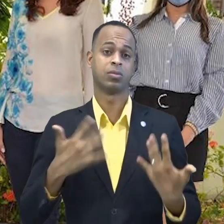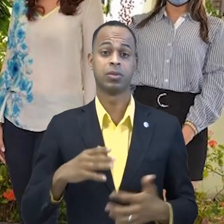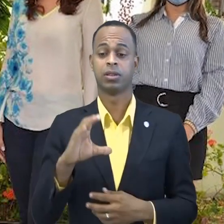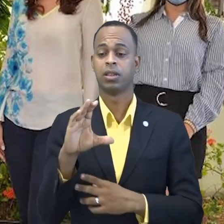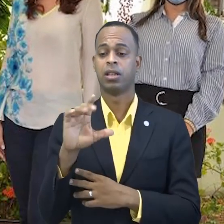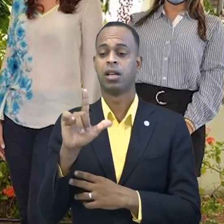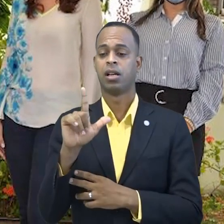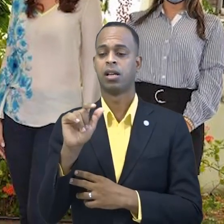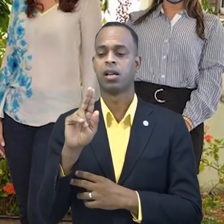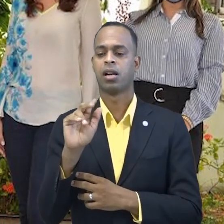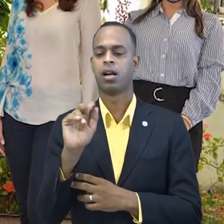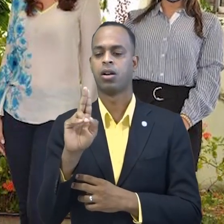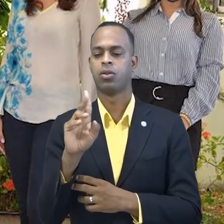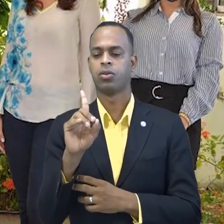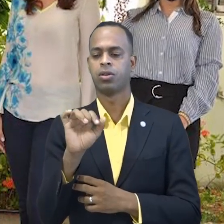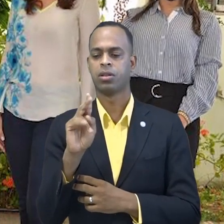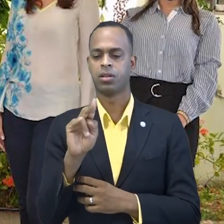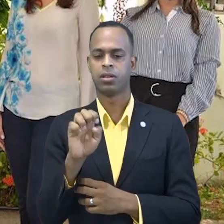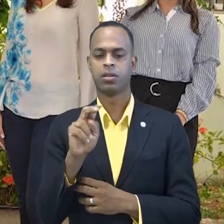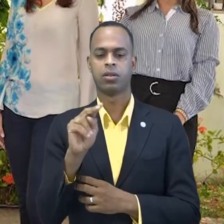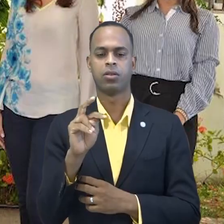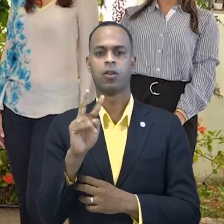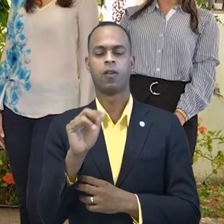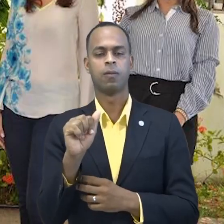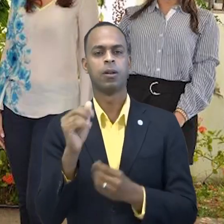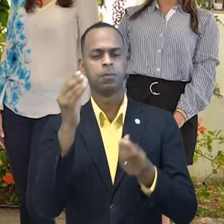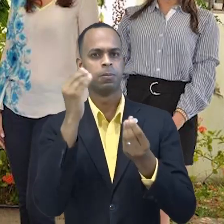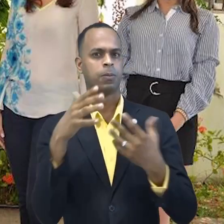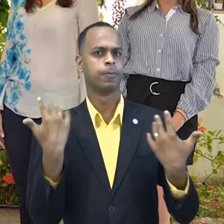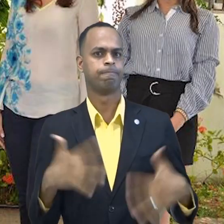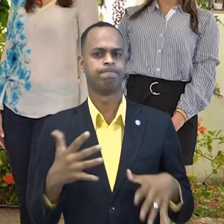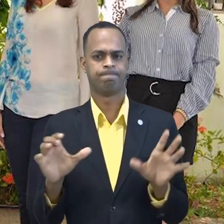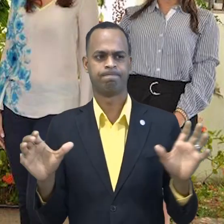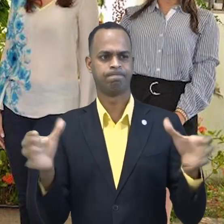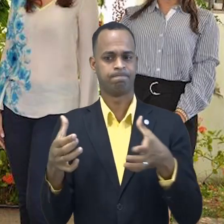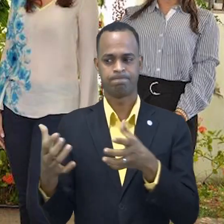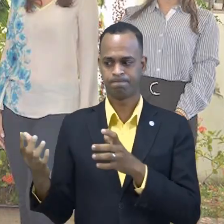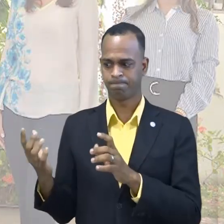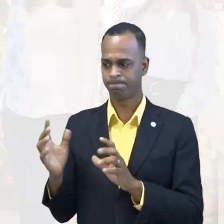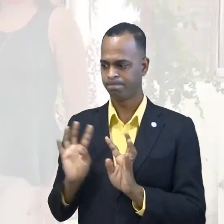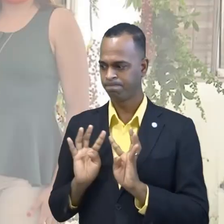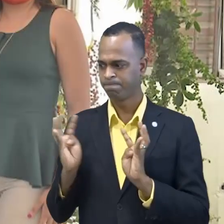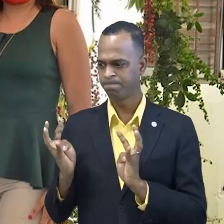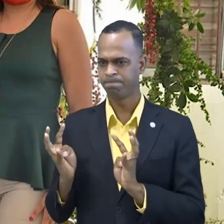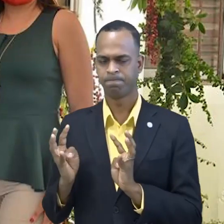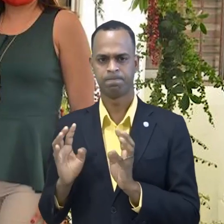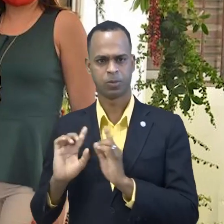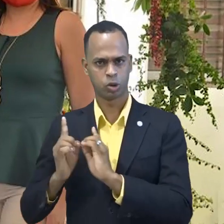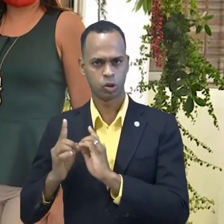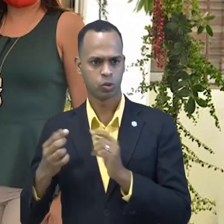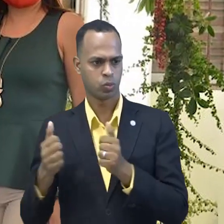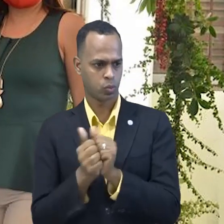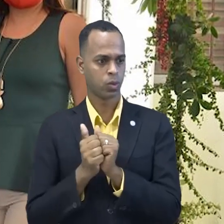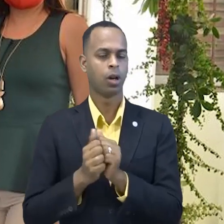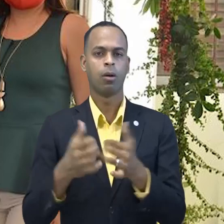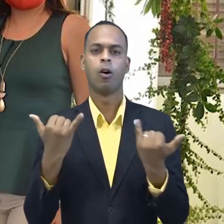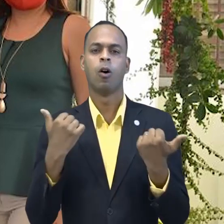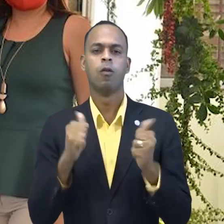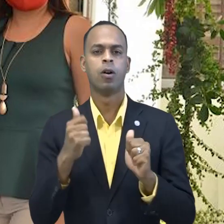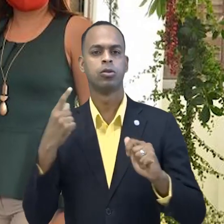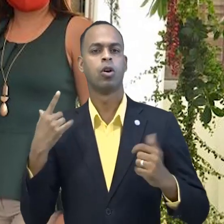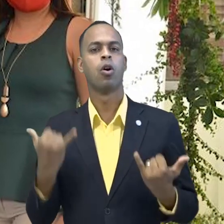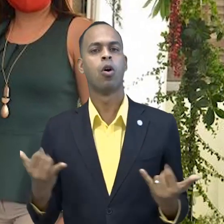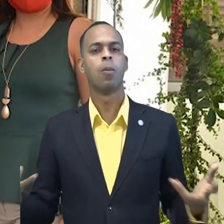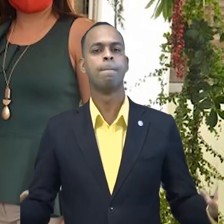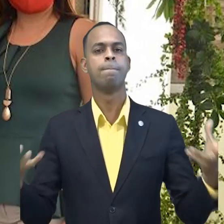momento. Claudine Nova, presidenta de la asociación, expresó en breves palabras, La junta directiva que me acompaña hizo